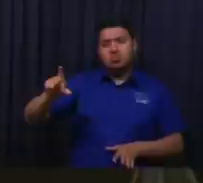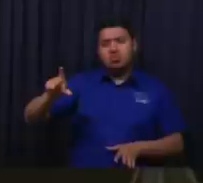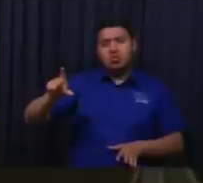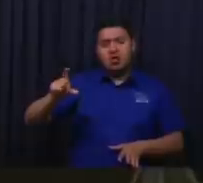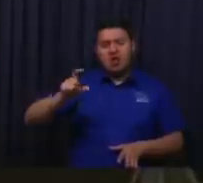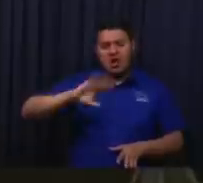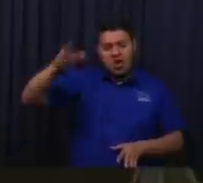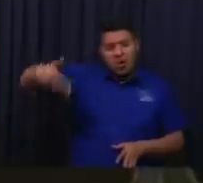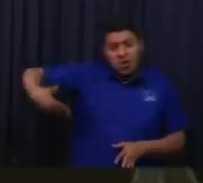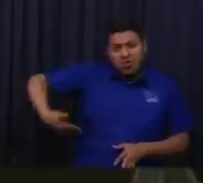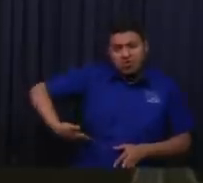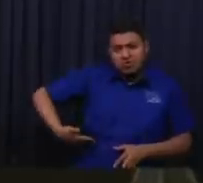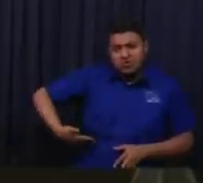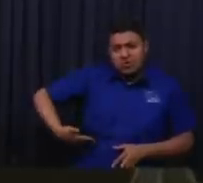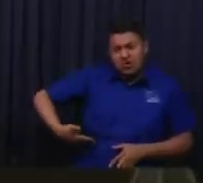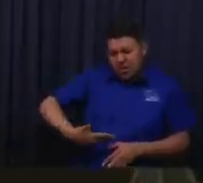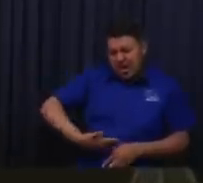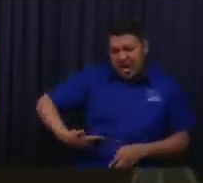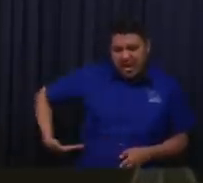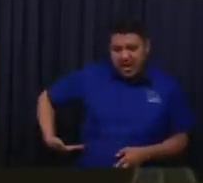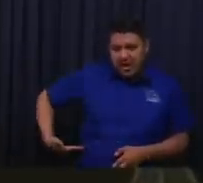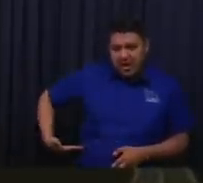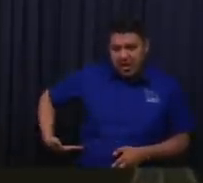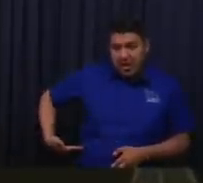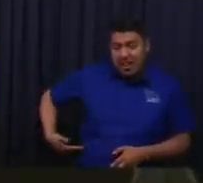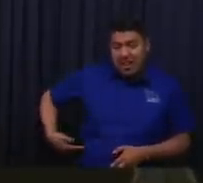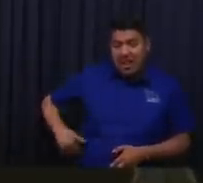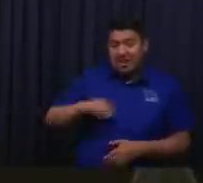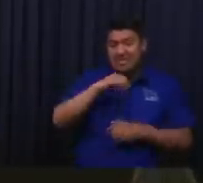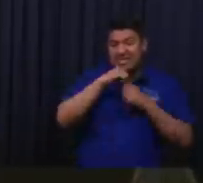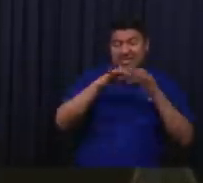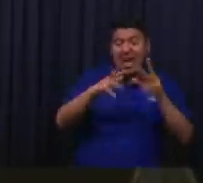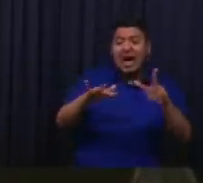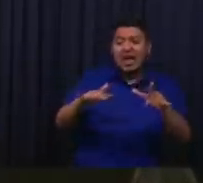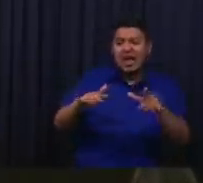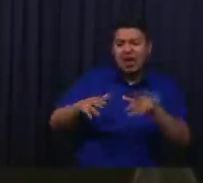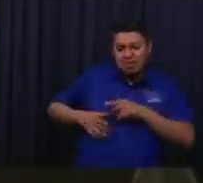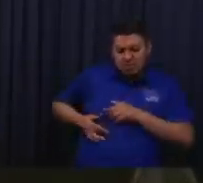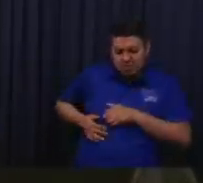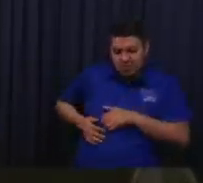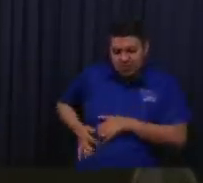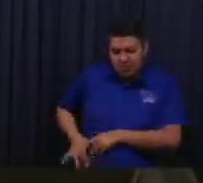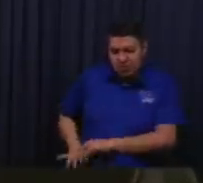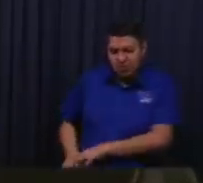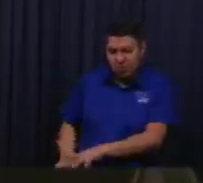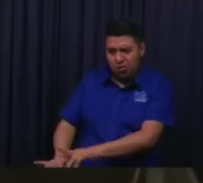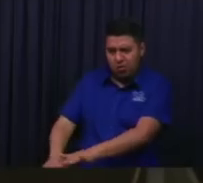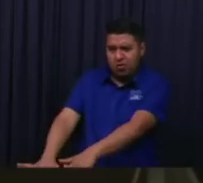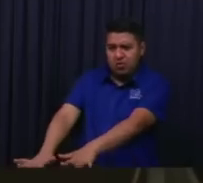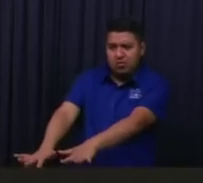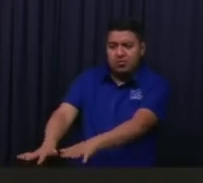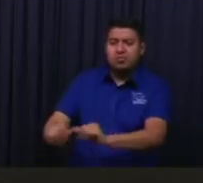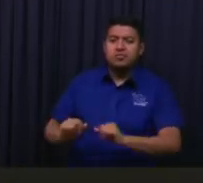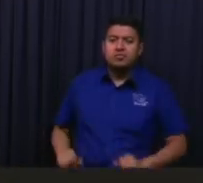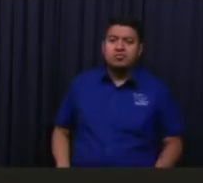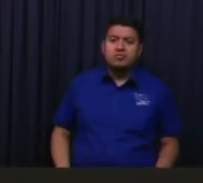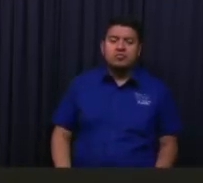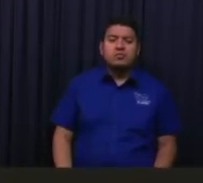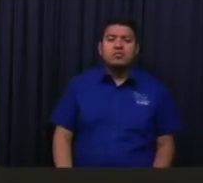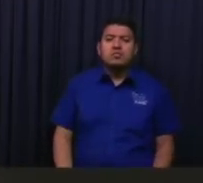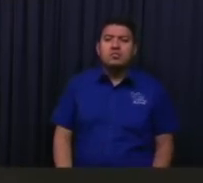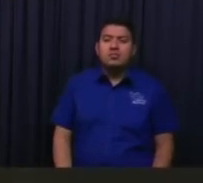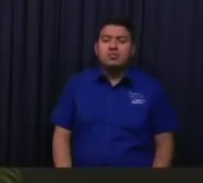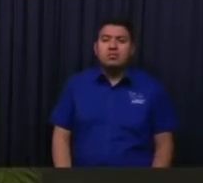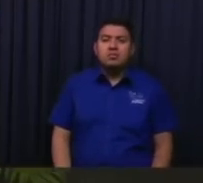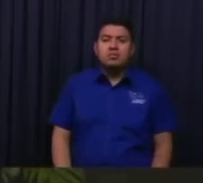costado, derramó toda su sangre, derramó agua del líquido que pleural que tiene ahí, o qué sé yo,